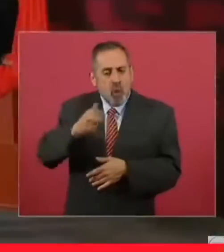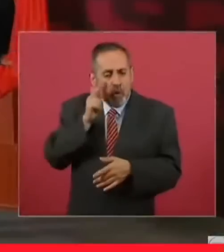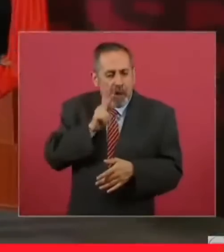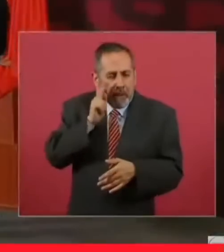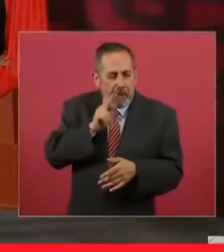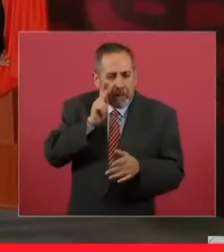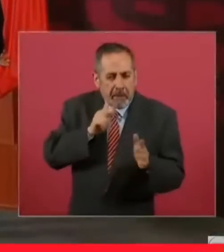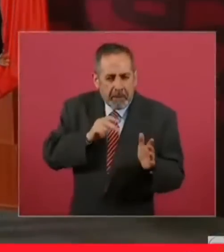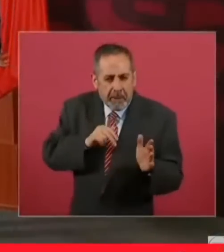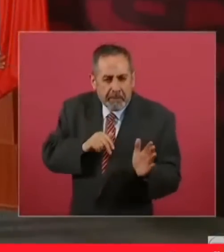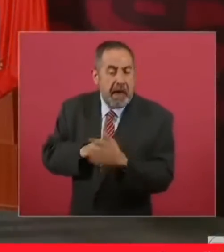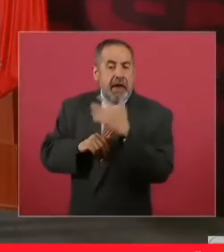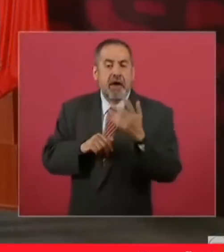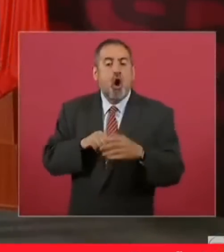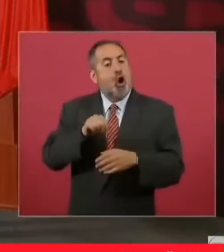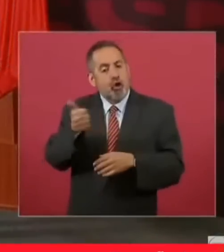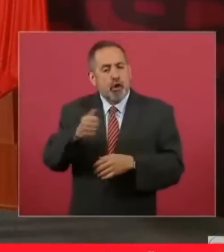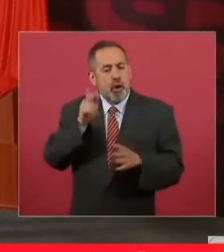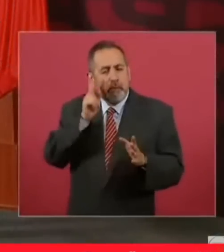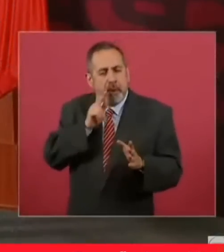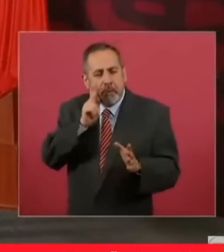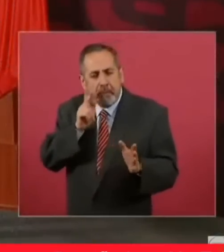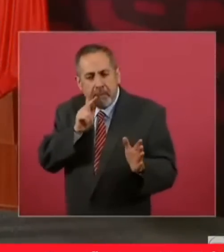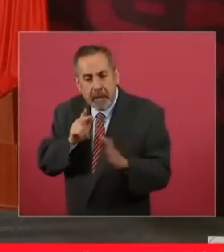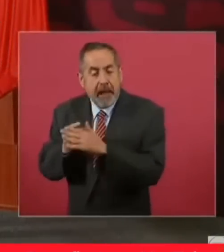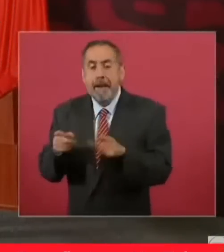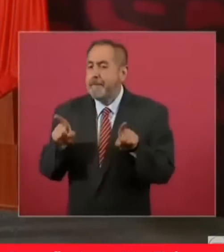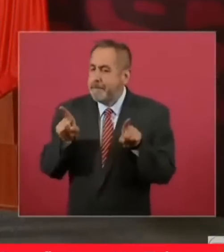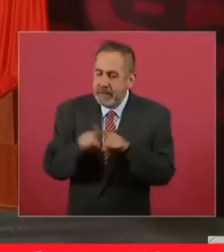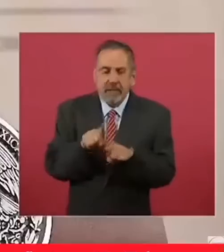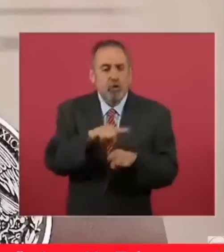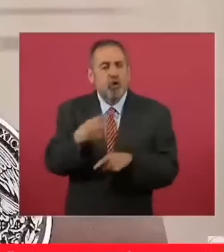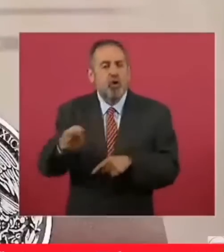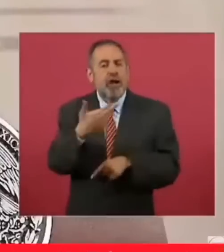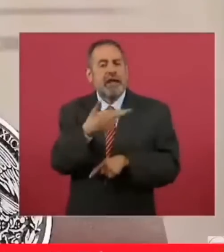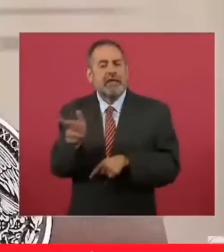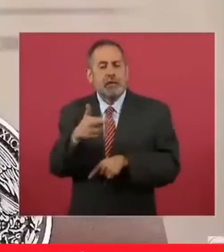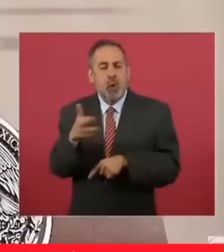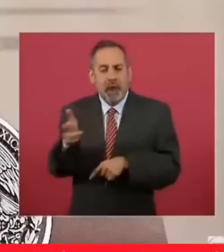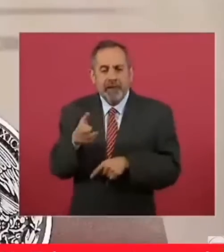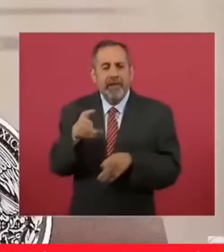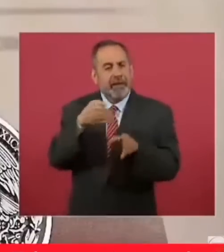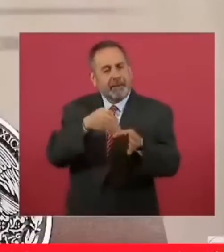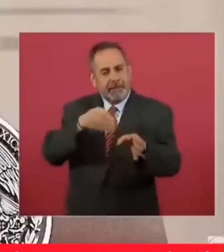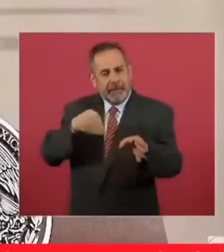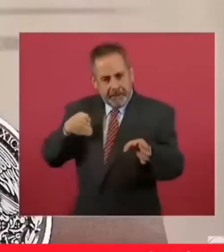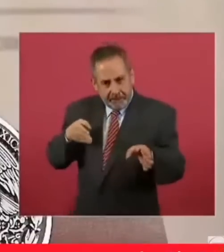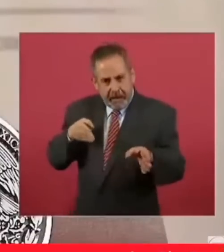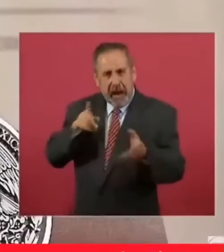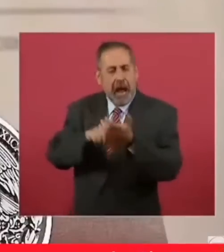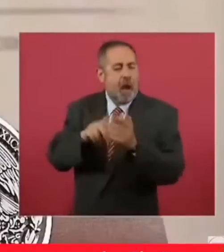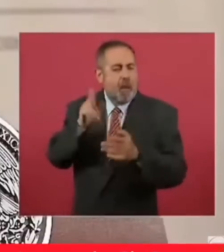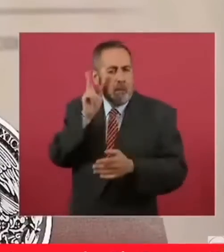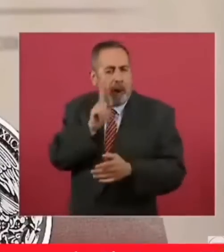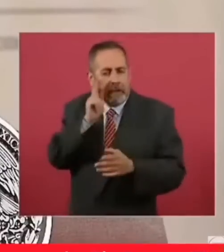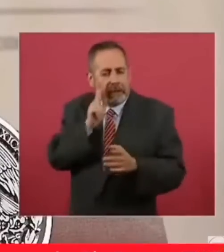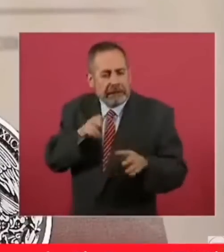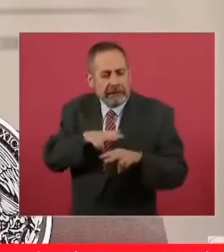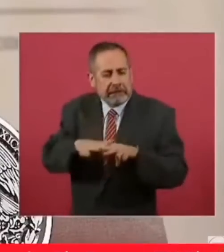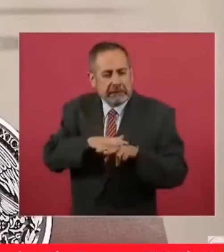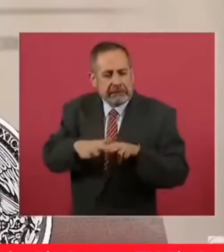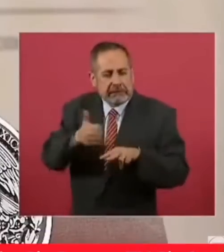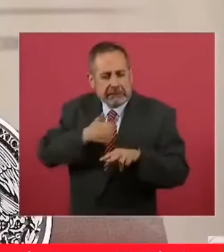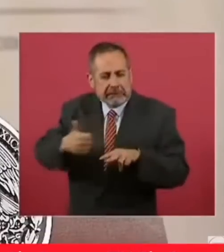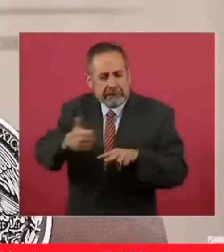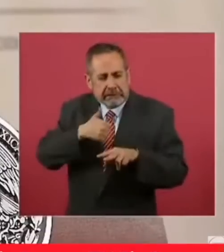bien. Igual cuando pasas al tren restaurante se hacen otra vez pruebas tipo, y cuando se pasa al tren de larga distancia se hacen pruebas tipo. El resto luego